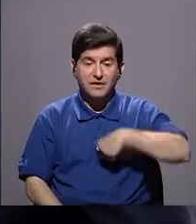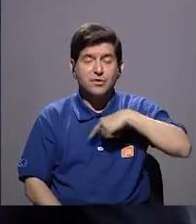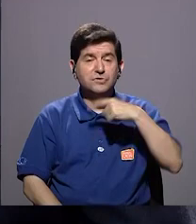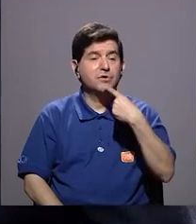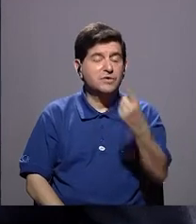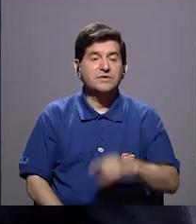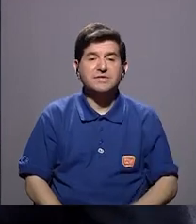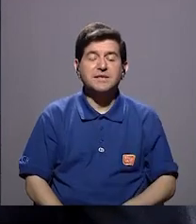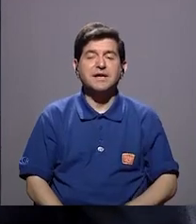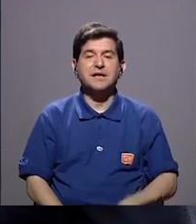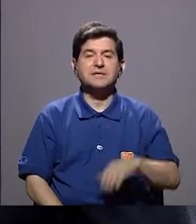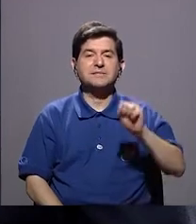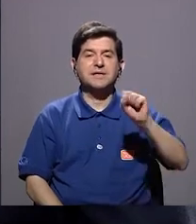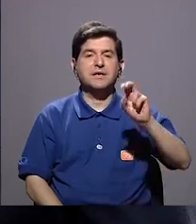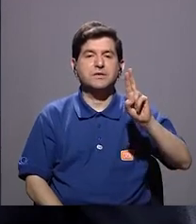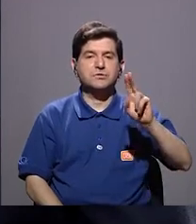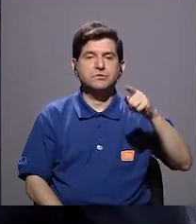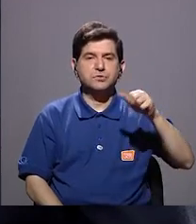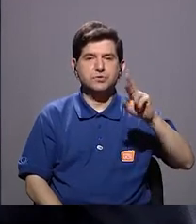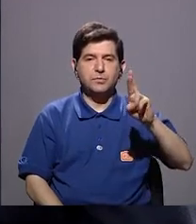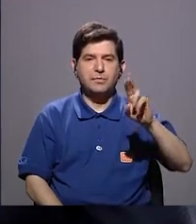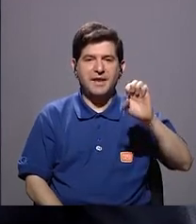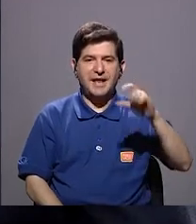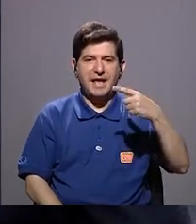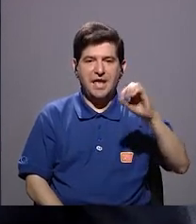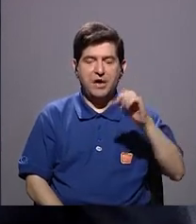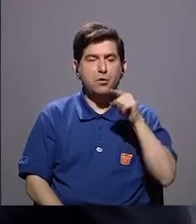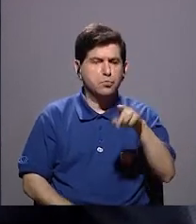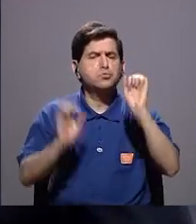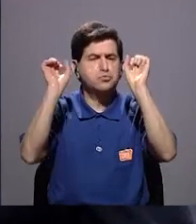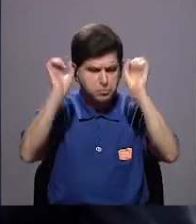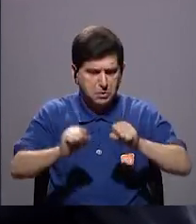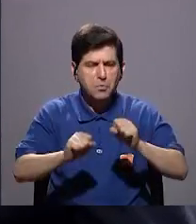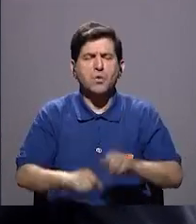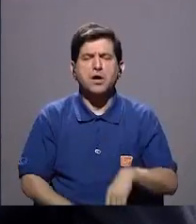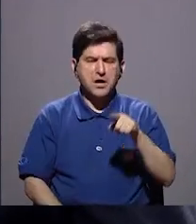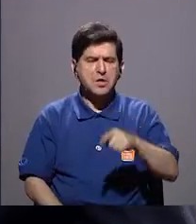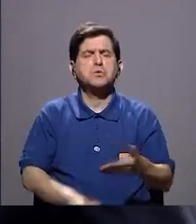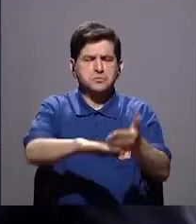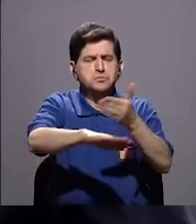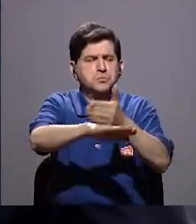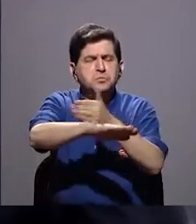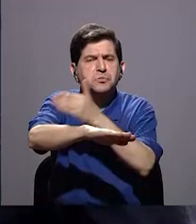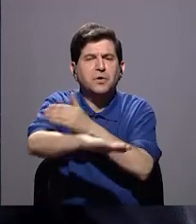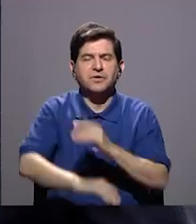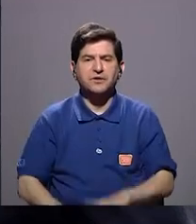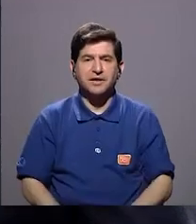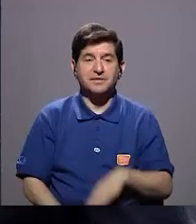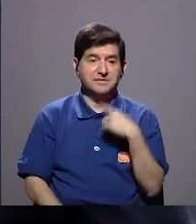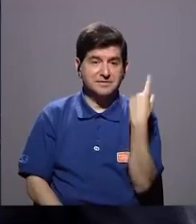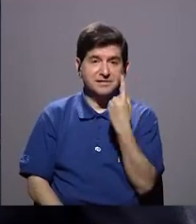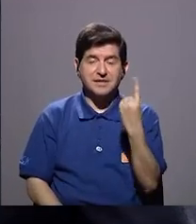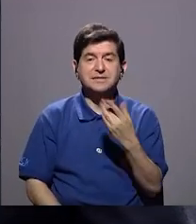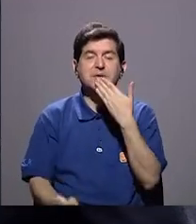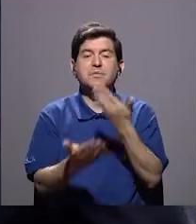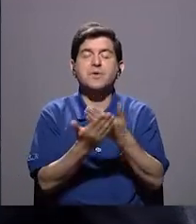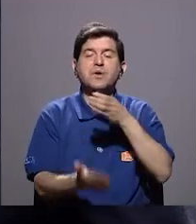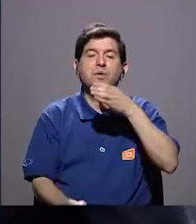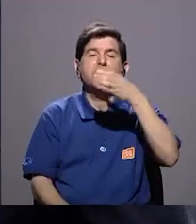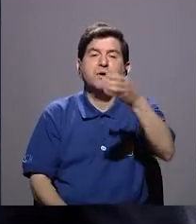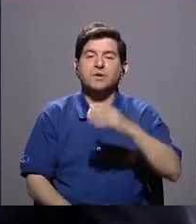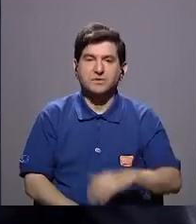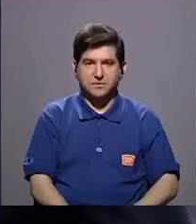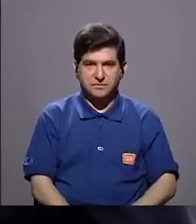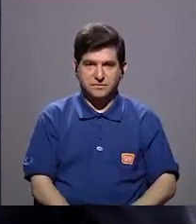nosotros llamamos el superego. Que ahí es el que me dice, usted puede, vas a salir adelante. O sea, el que siempre nos va a dar buenos